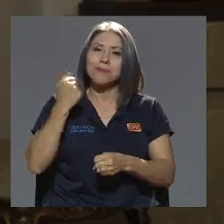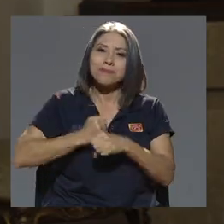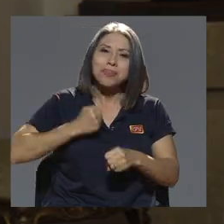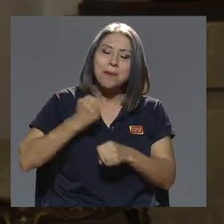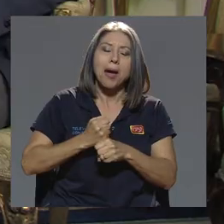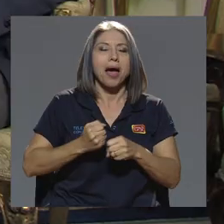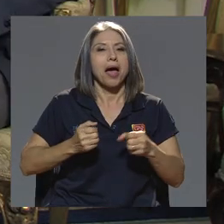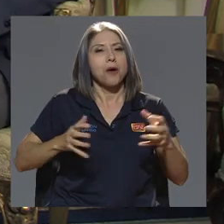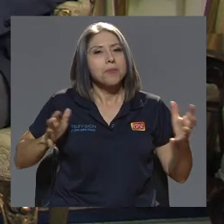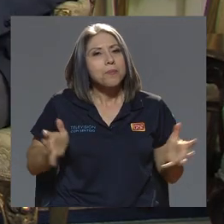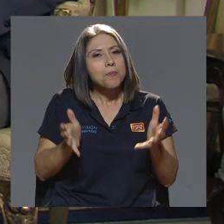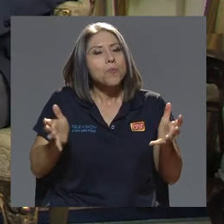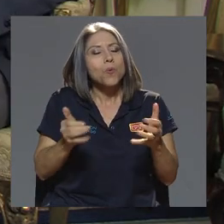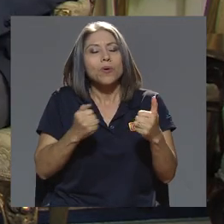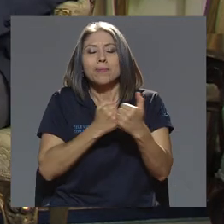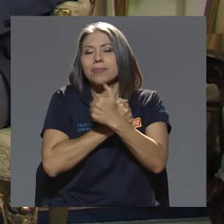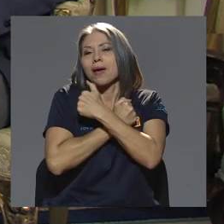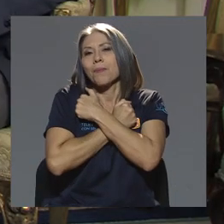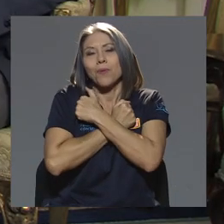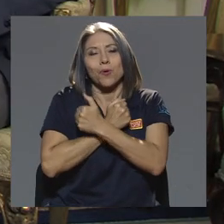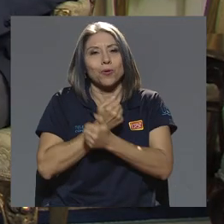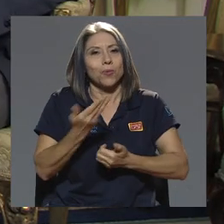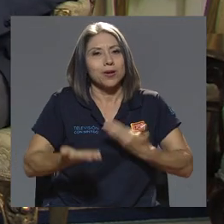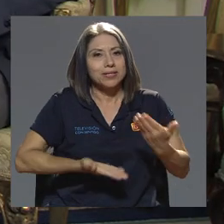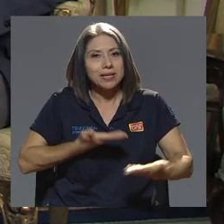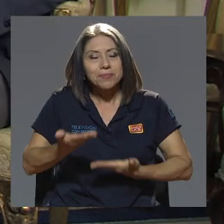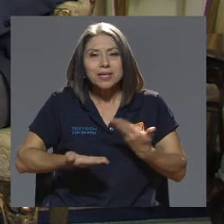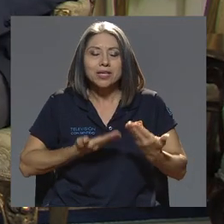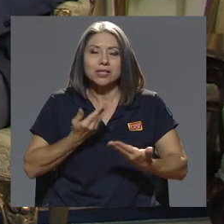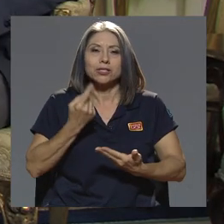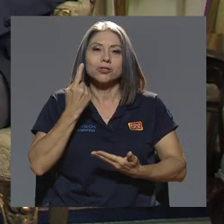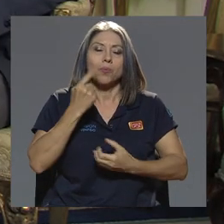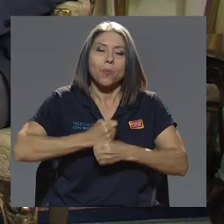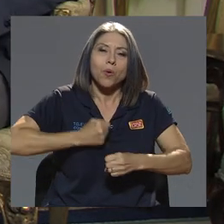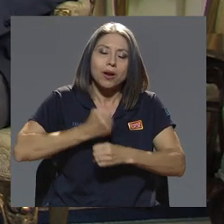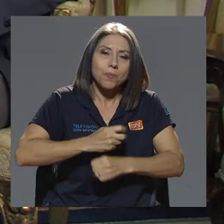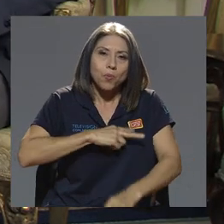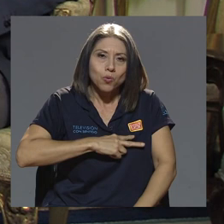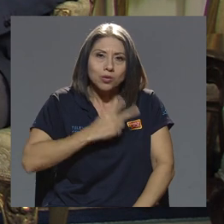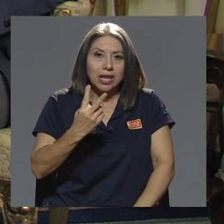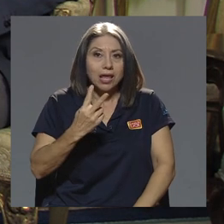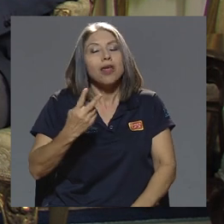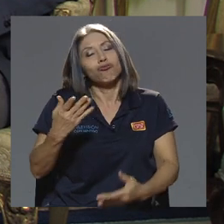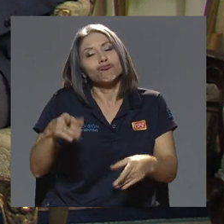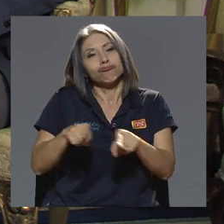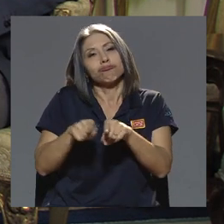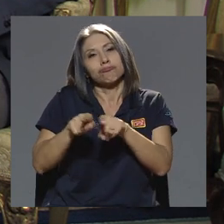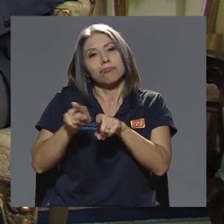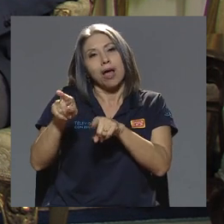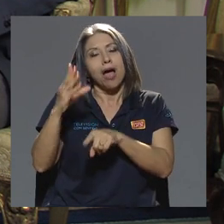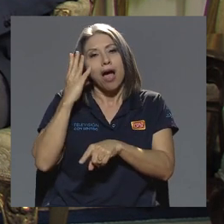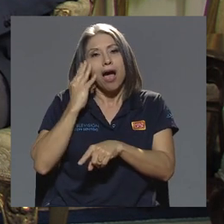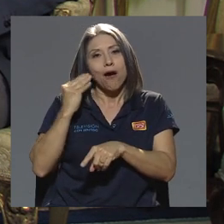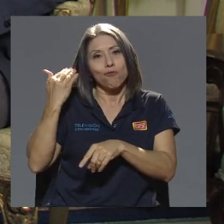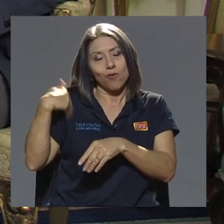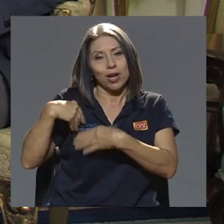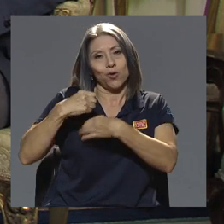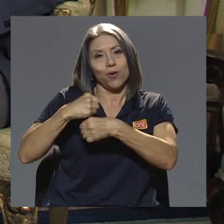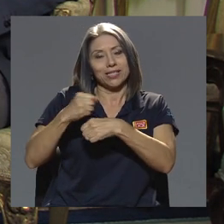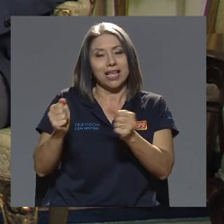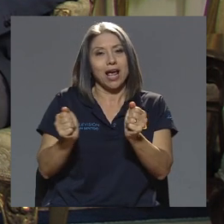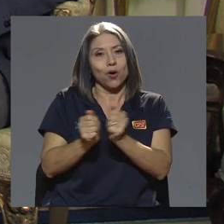mi empuje, mi amor por el servicio, por el voluntariado. Si bien es cierto, mi abuelo lo hacía con la escuela